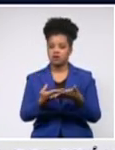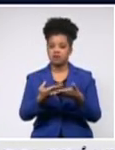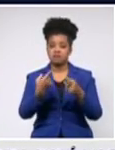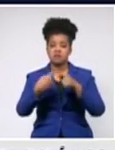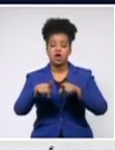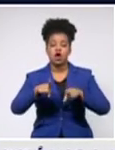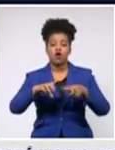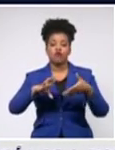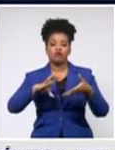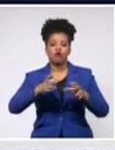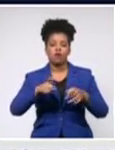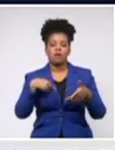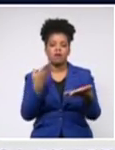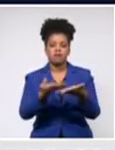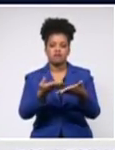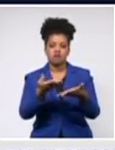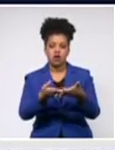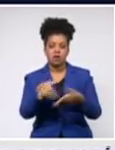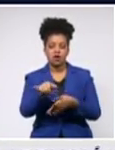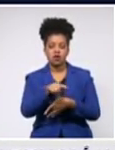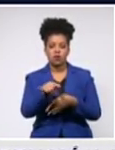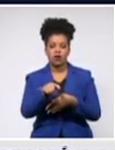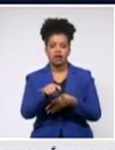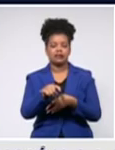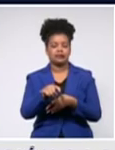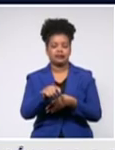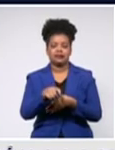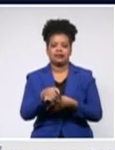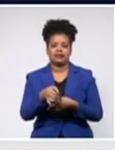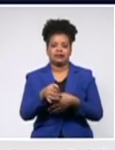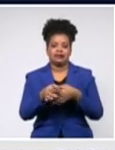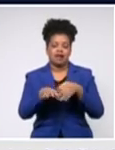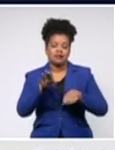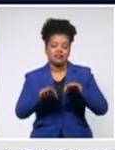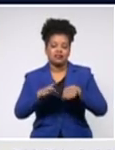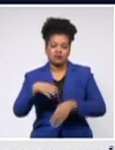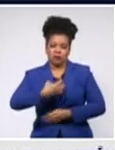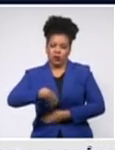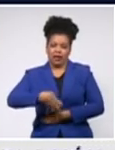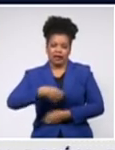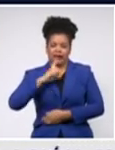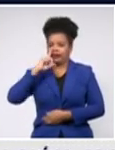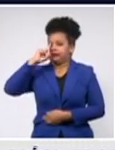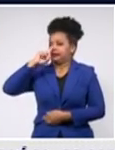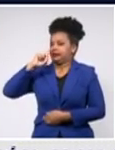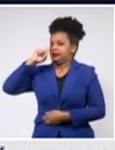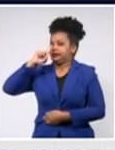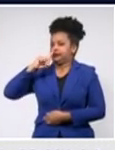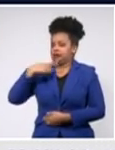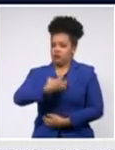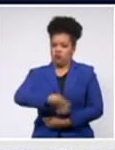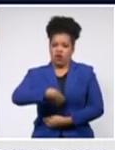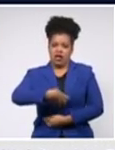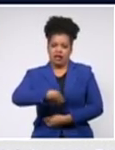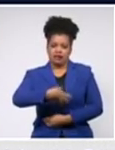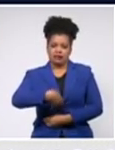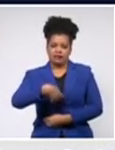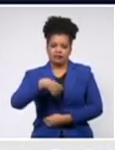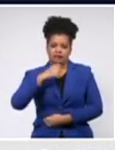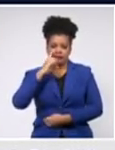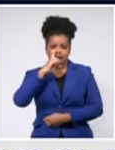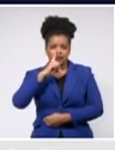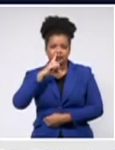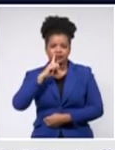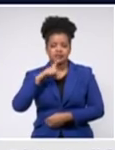toma la muestra es un poquito desagradable algunas veces, porque se toma con un hisopo, se toma una